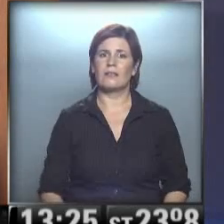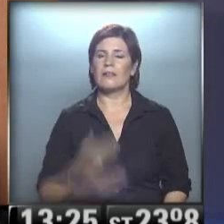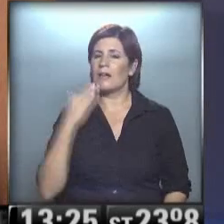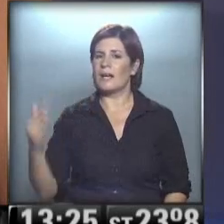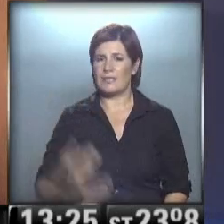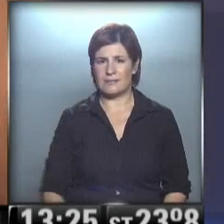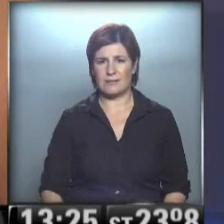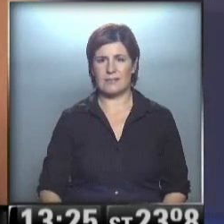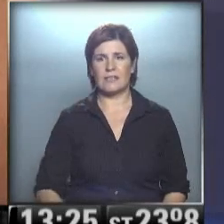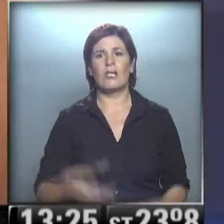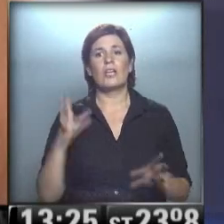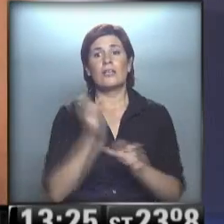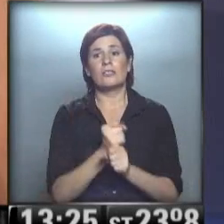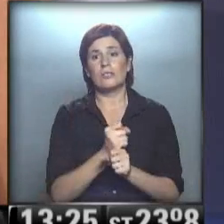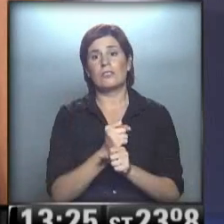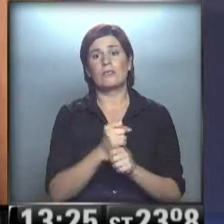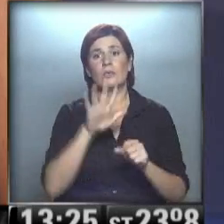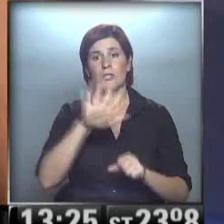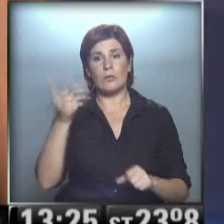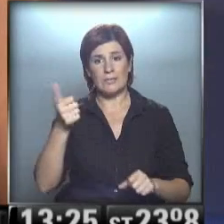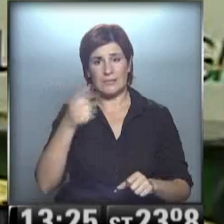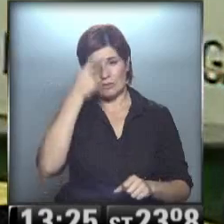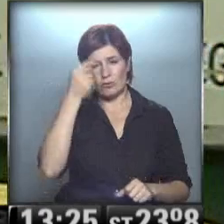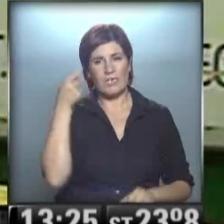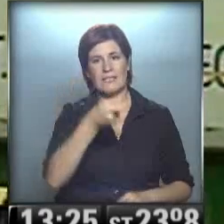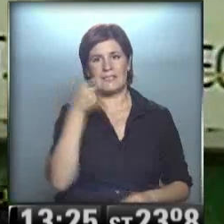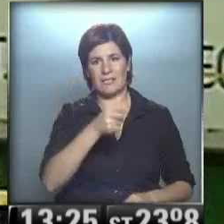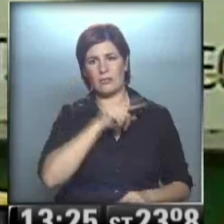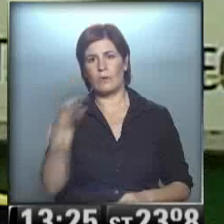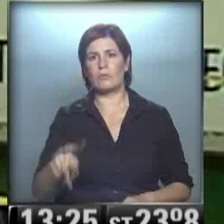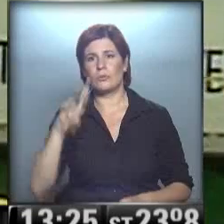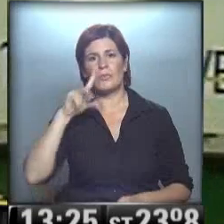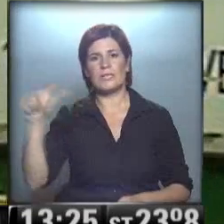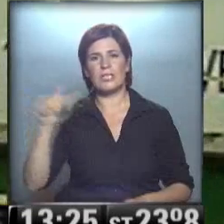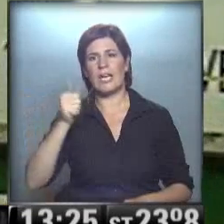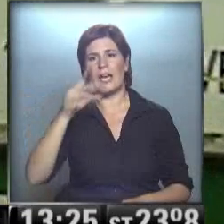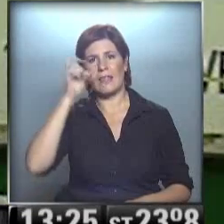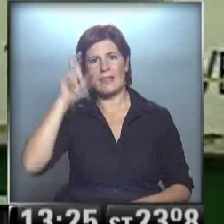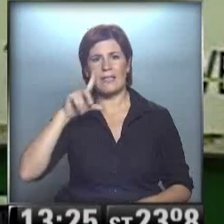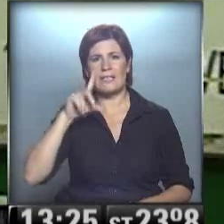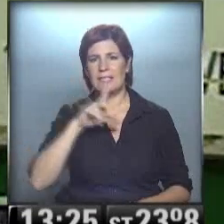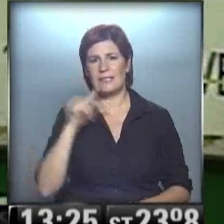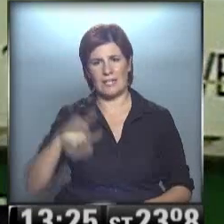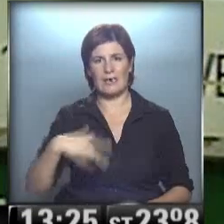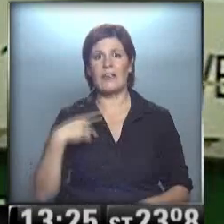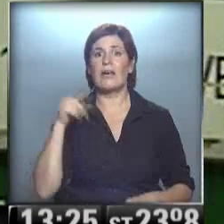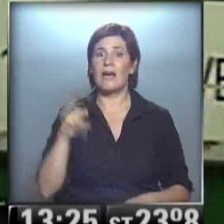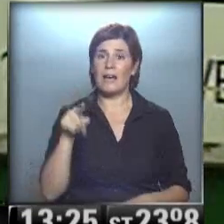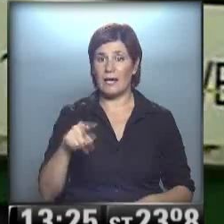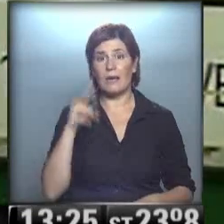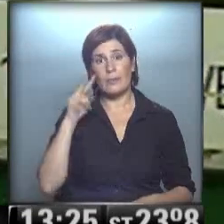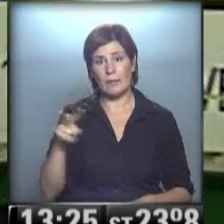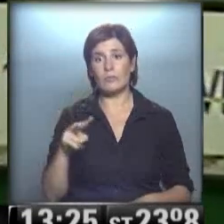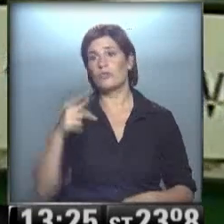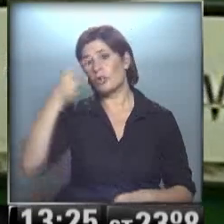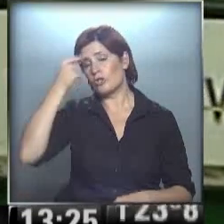asesinato del chófer de la línea 56 nos vamos en vivo a Villa de Lina Laura Agustina estamos viendo como el chófer que asistía